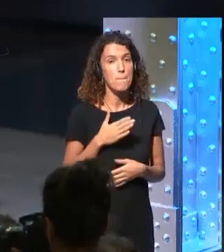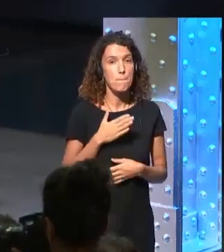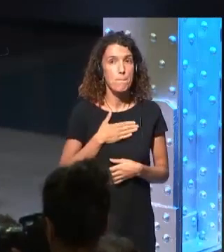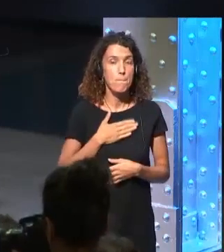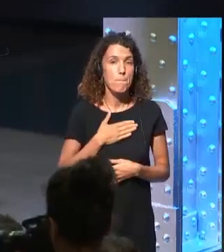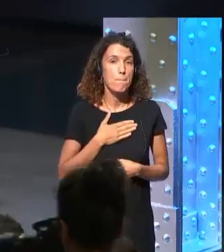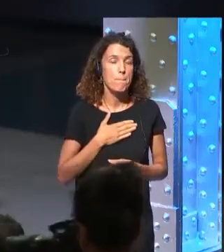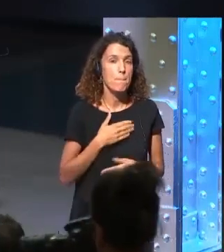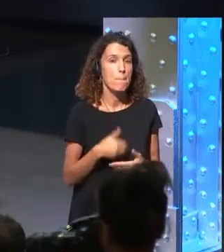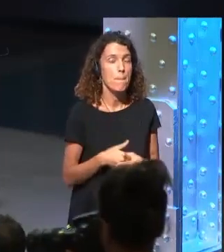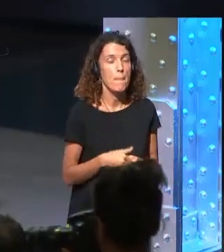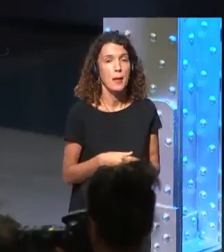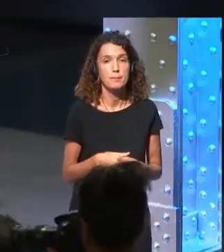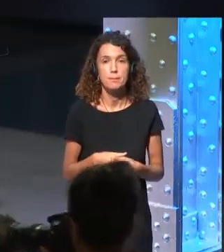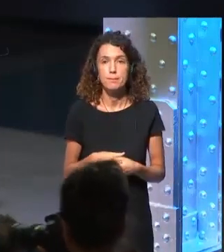mi